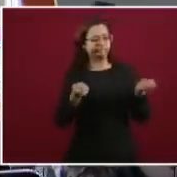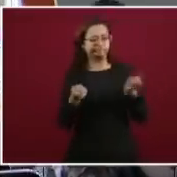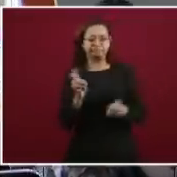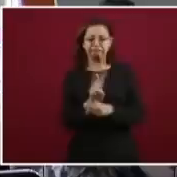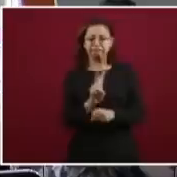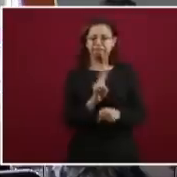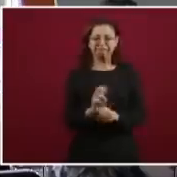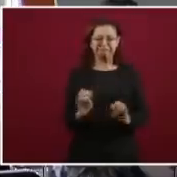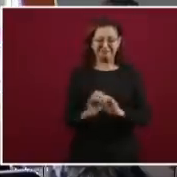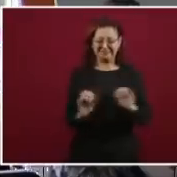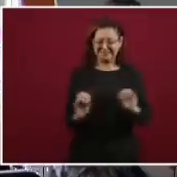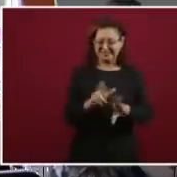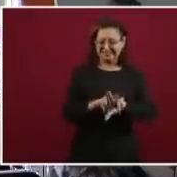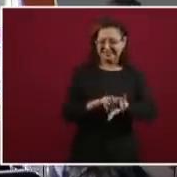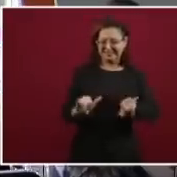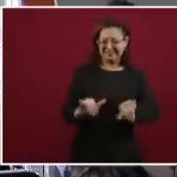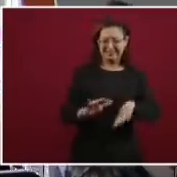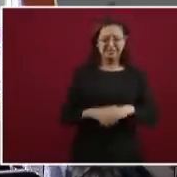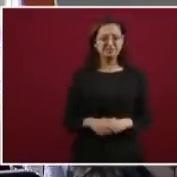nada